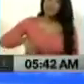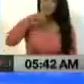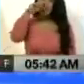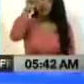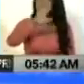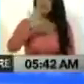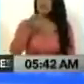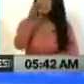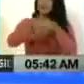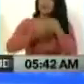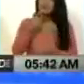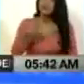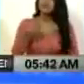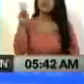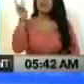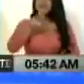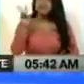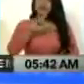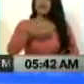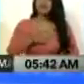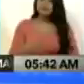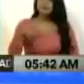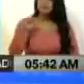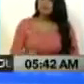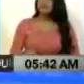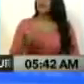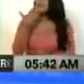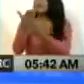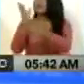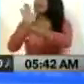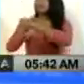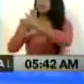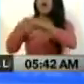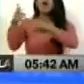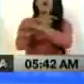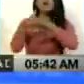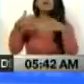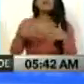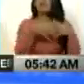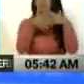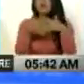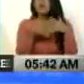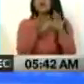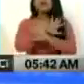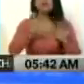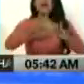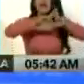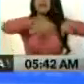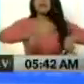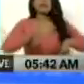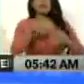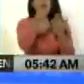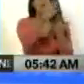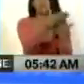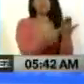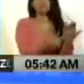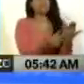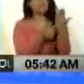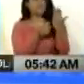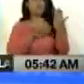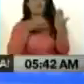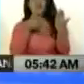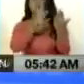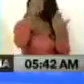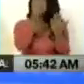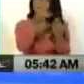pues ratificó la voluntad de Venezuela de solicitar al gobierno de Estados Unidos se derogue el decreto contra nuestro país, y a revisar esa